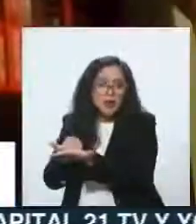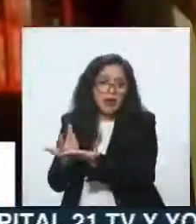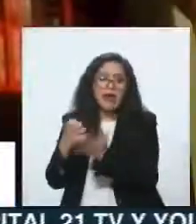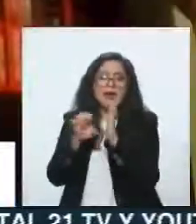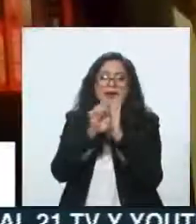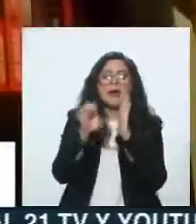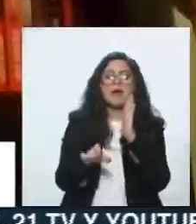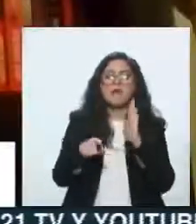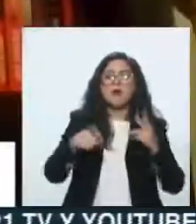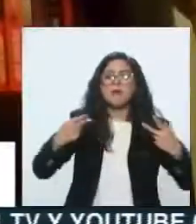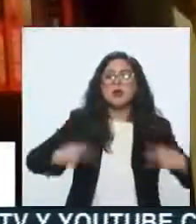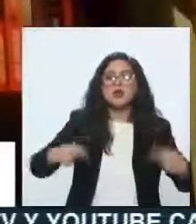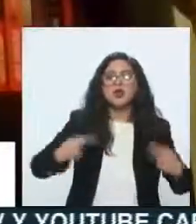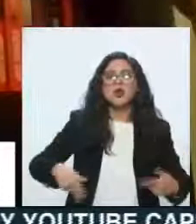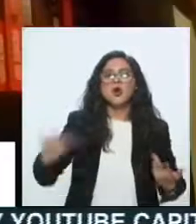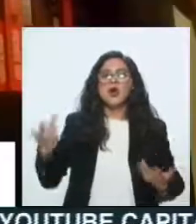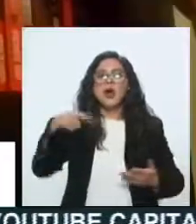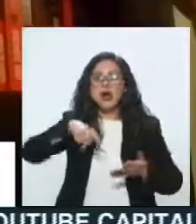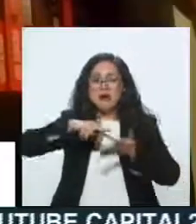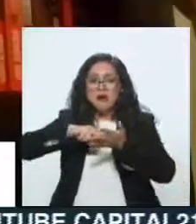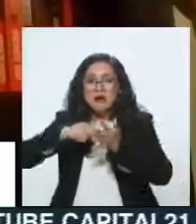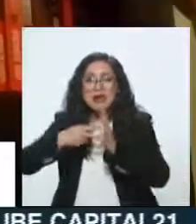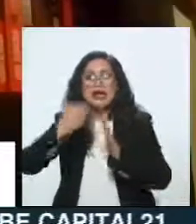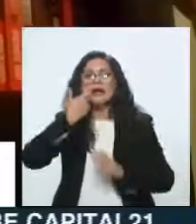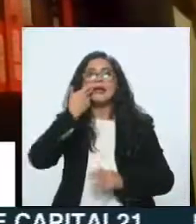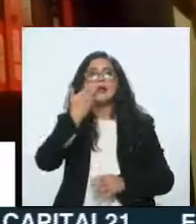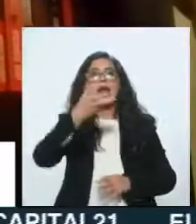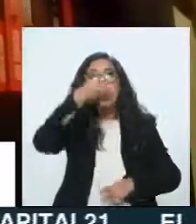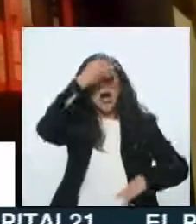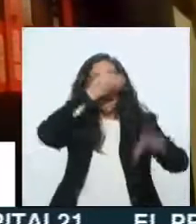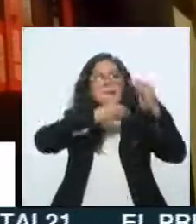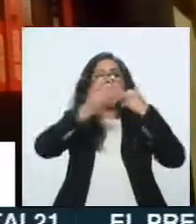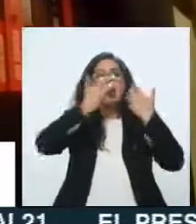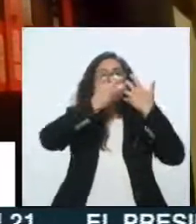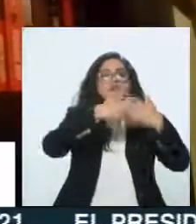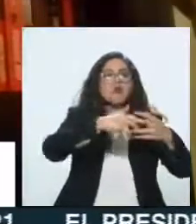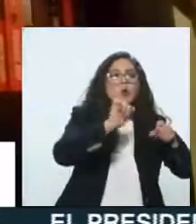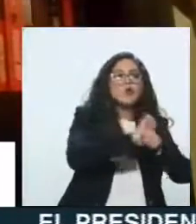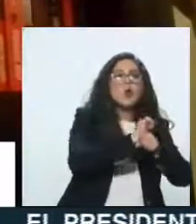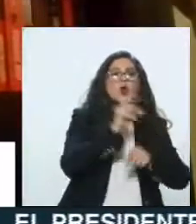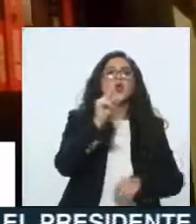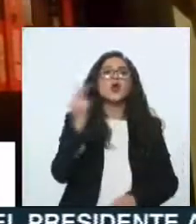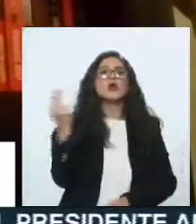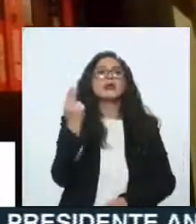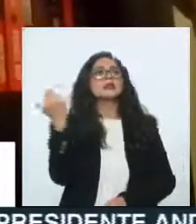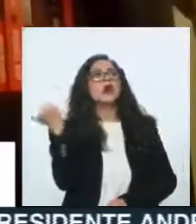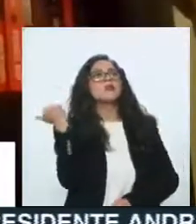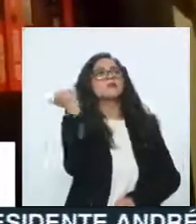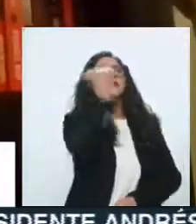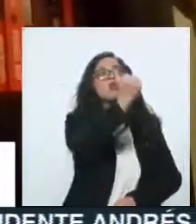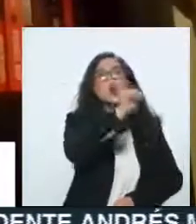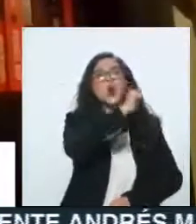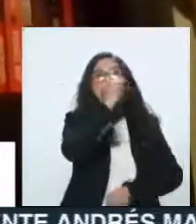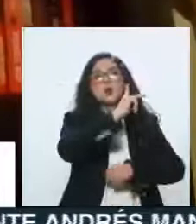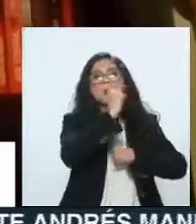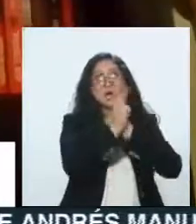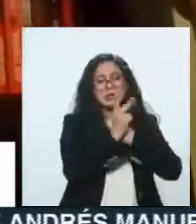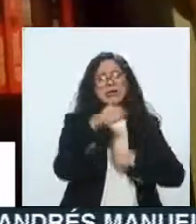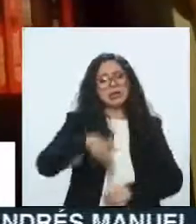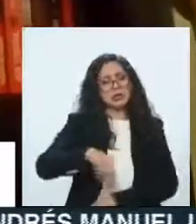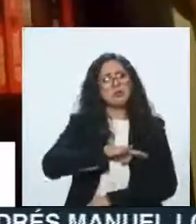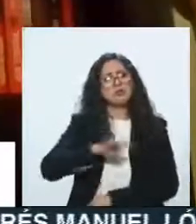quieren seguir una carrera en términos de desarrollo en la industria automotriz. Por otra parte, está también el tema de la inversión